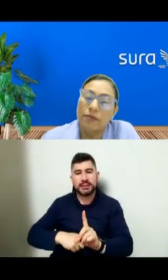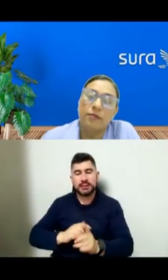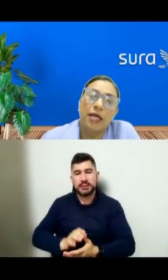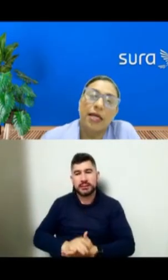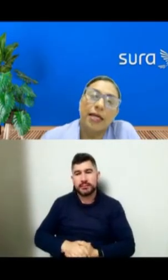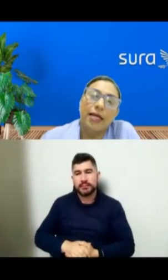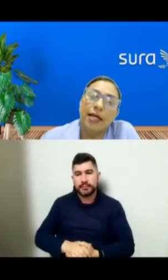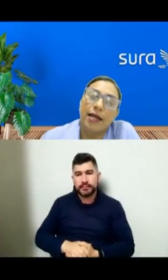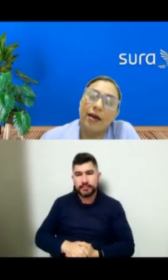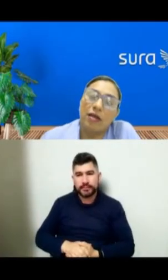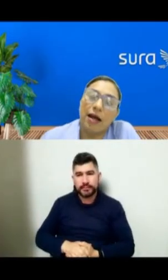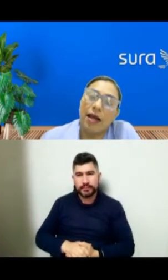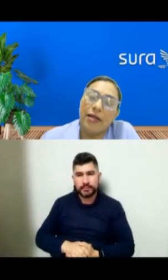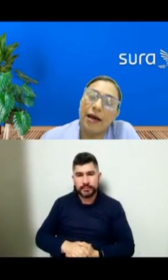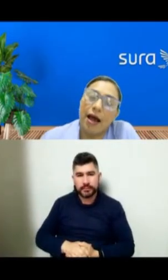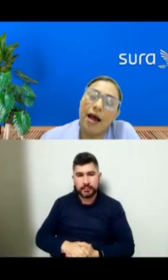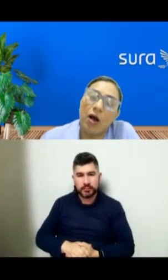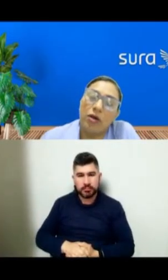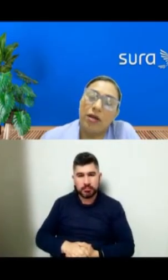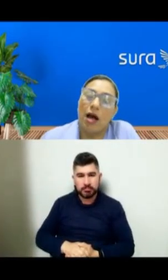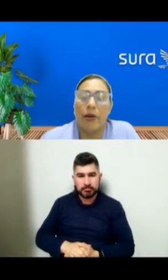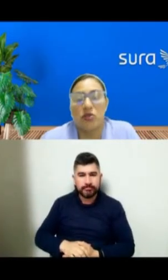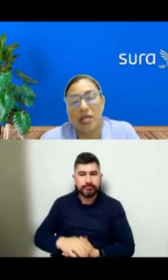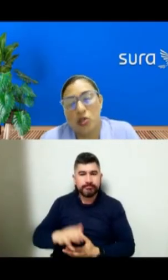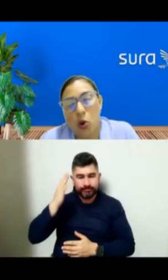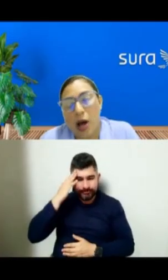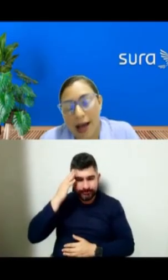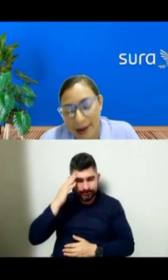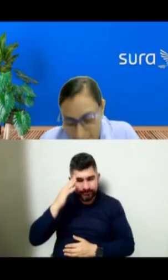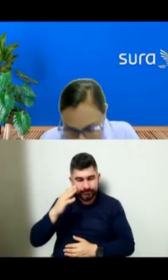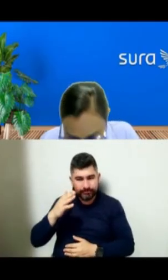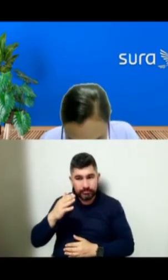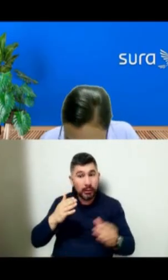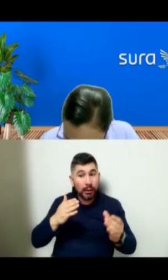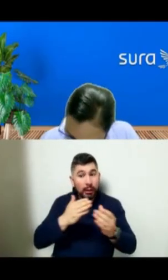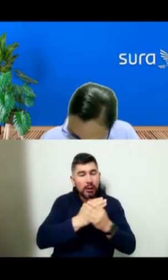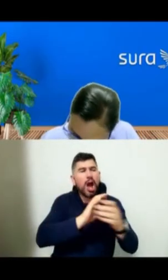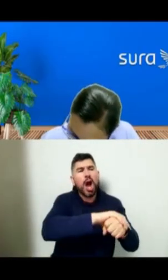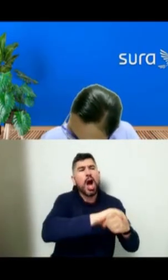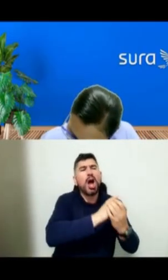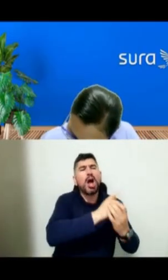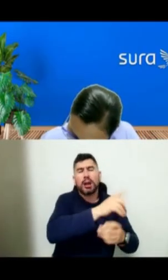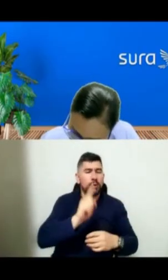Y recordarle evitar acudir a personas no acreditadas.